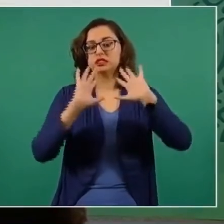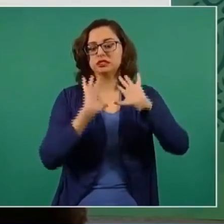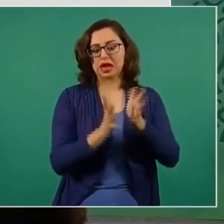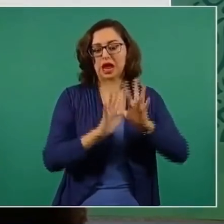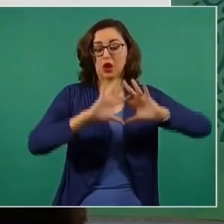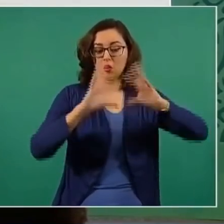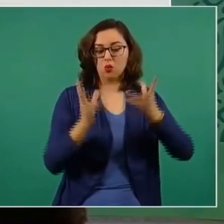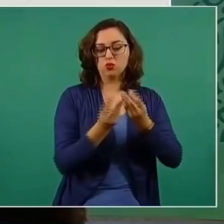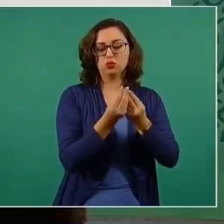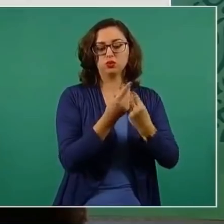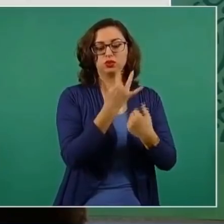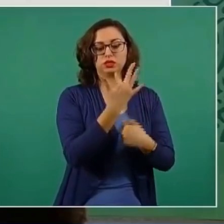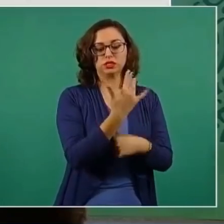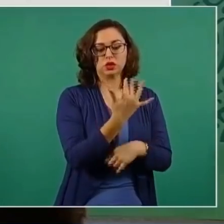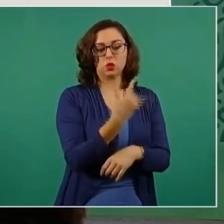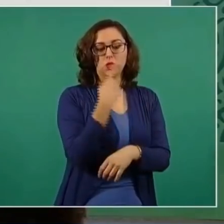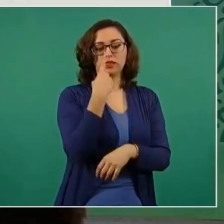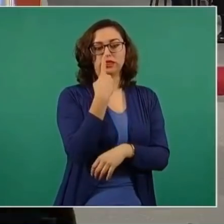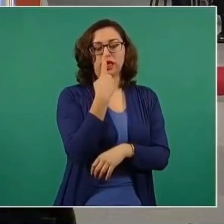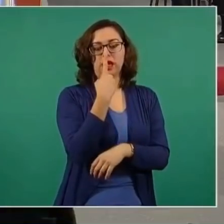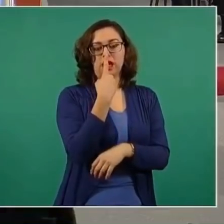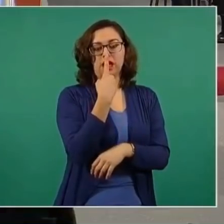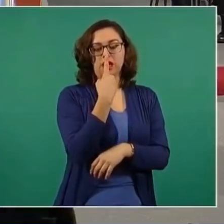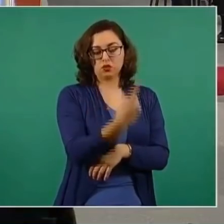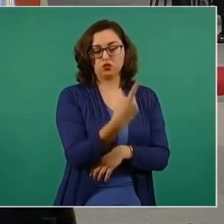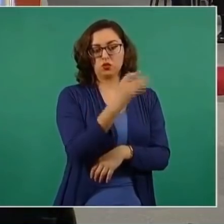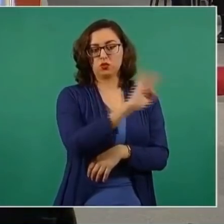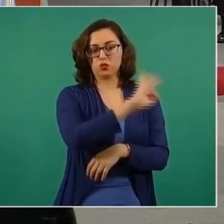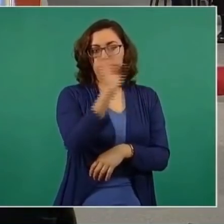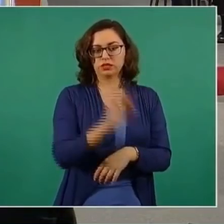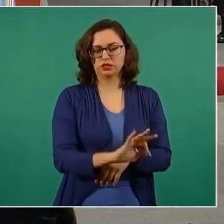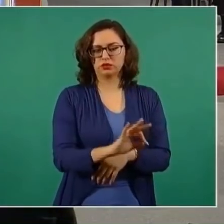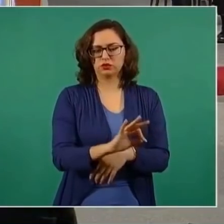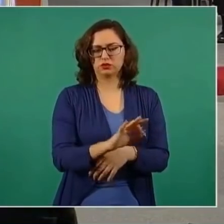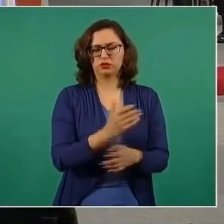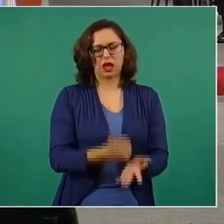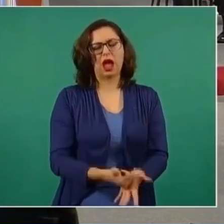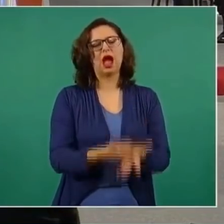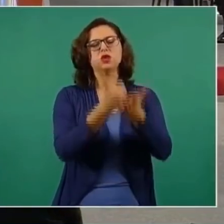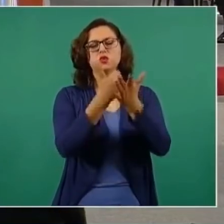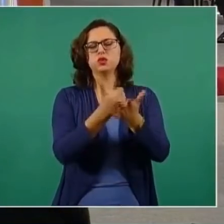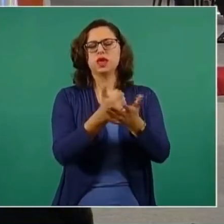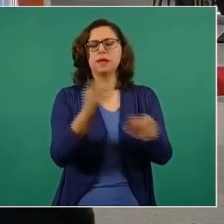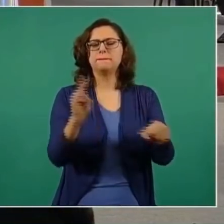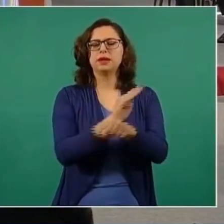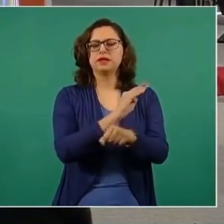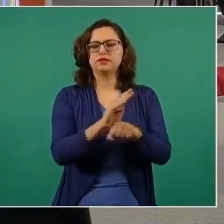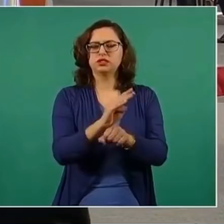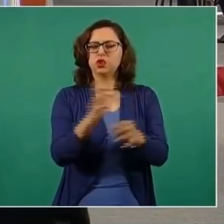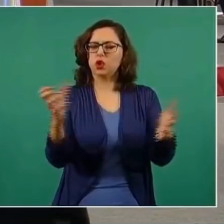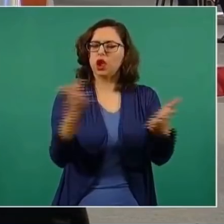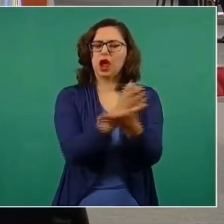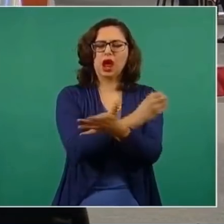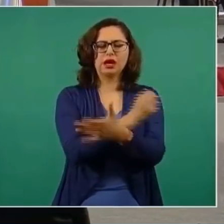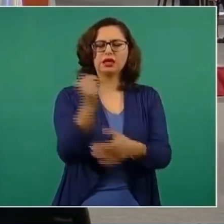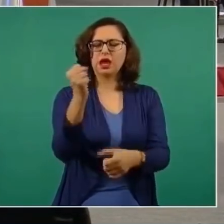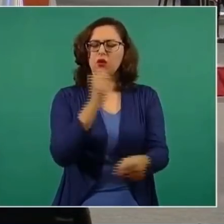51. ¿Qué se logra con el 51% en la Cámara?